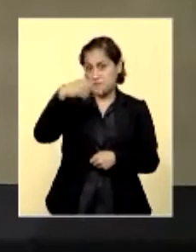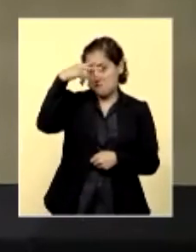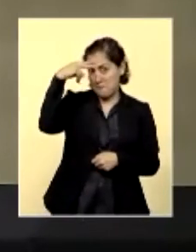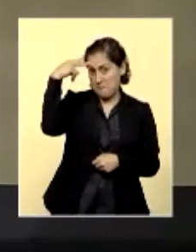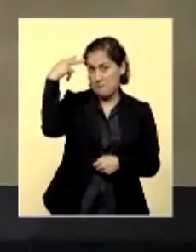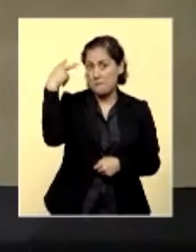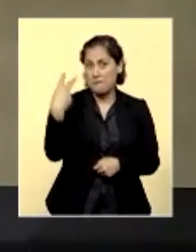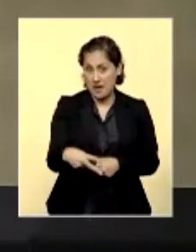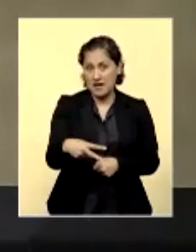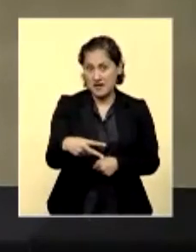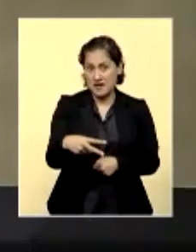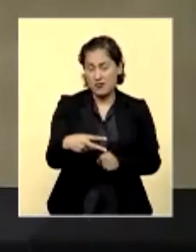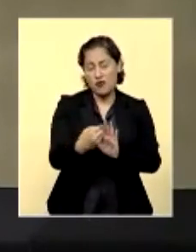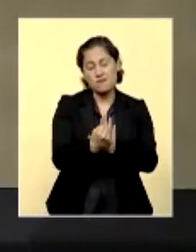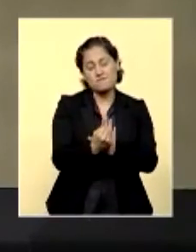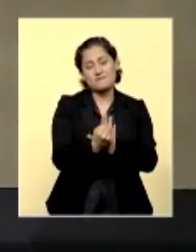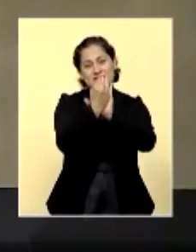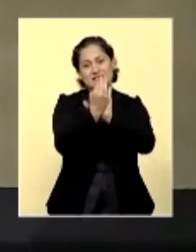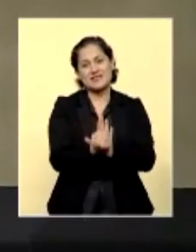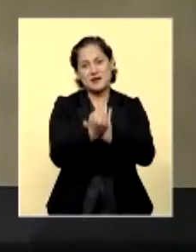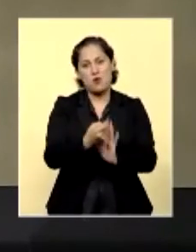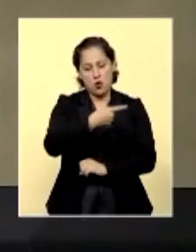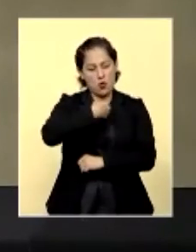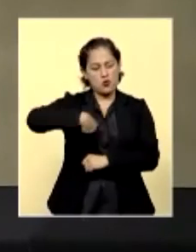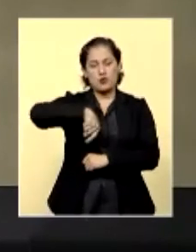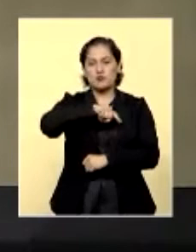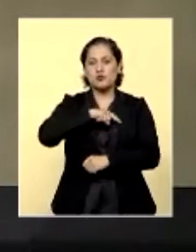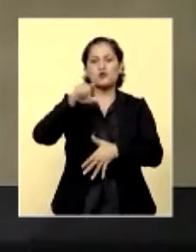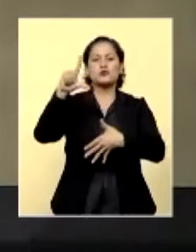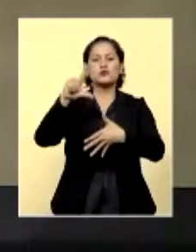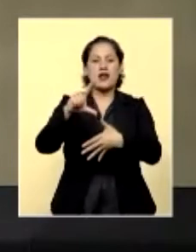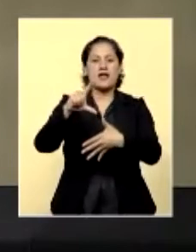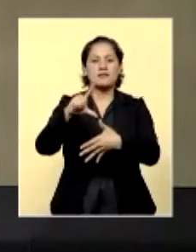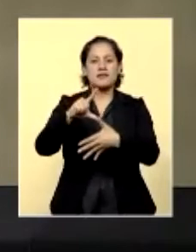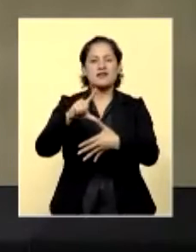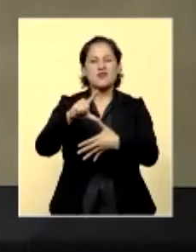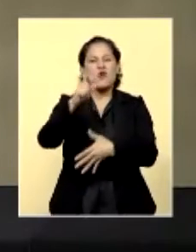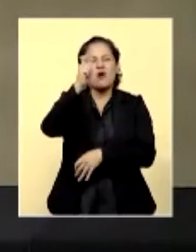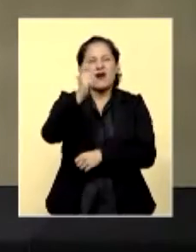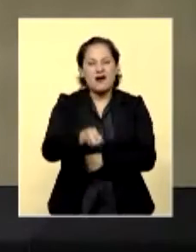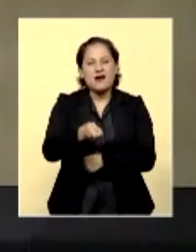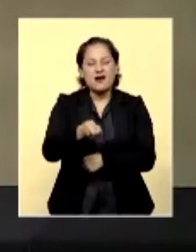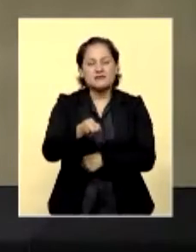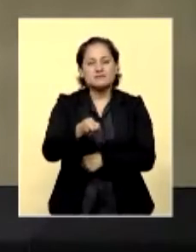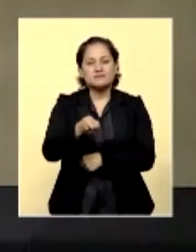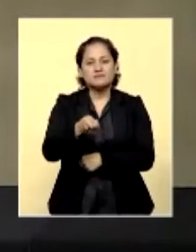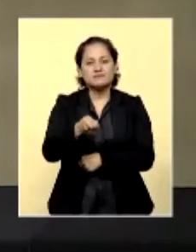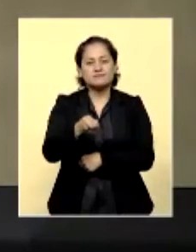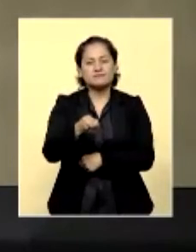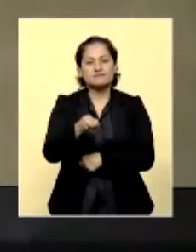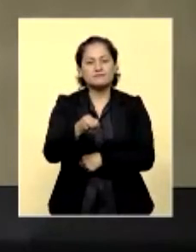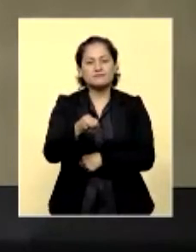para nosotros latinoamericanos. Es un símbolo para nosotros los latinoamericanos. Todas las cualidades de todas